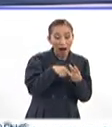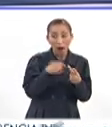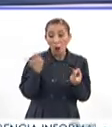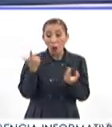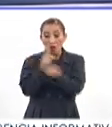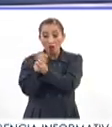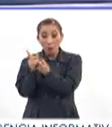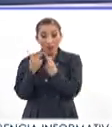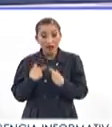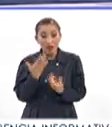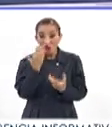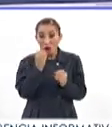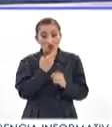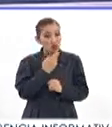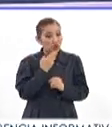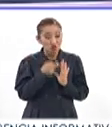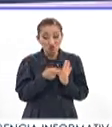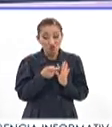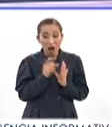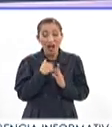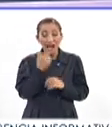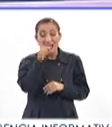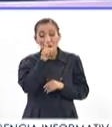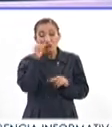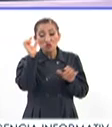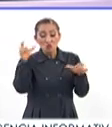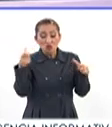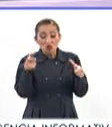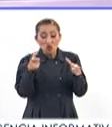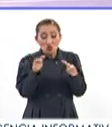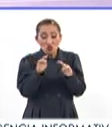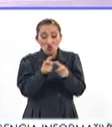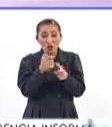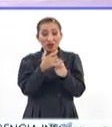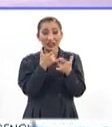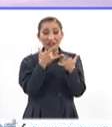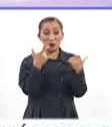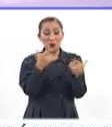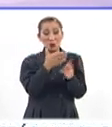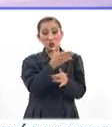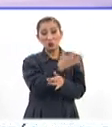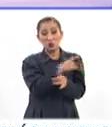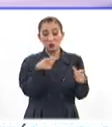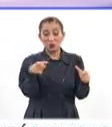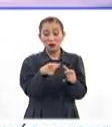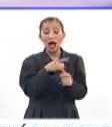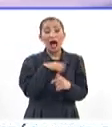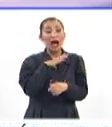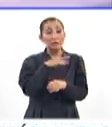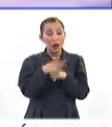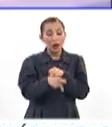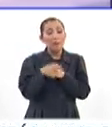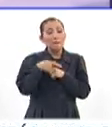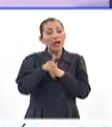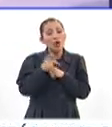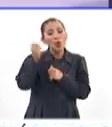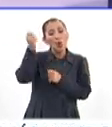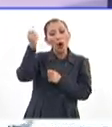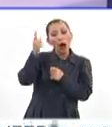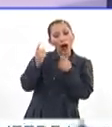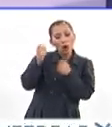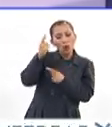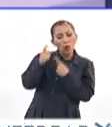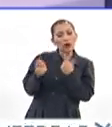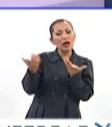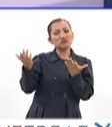social, han sido lenguas minorizadas históricamente, entonces todas están en riesgo, aunque hay una serie